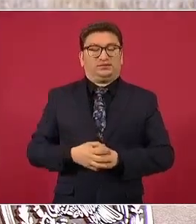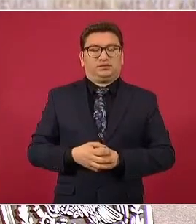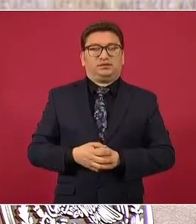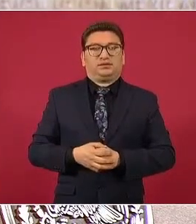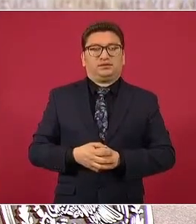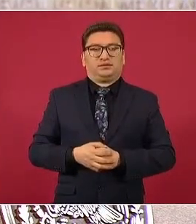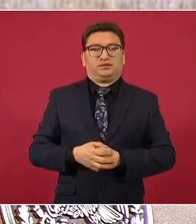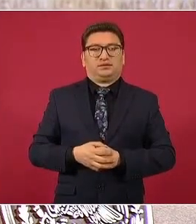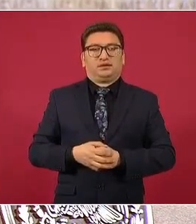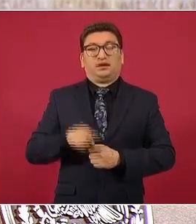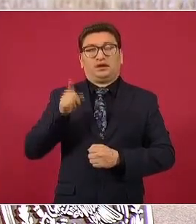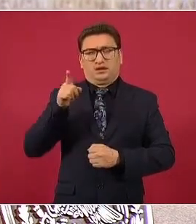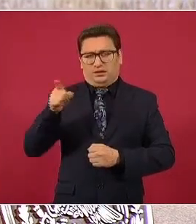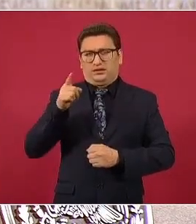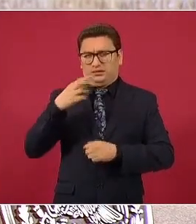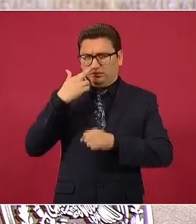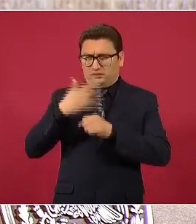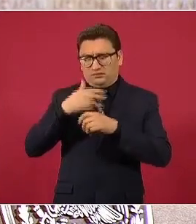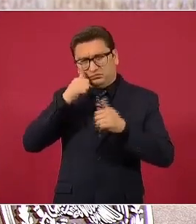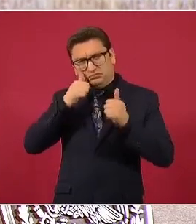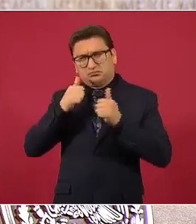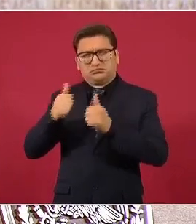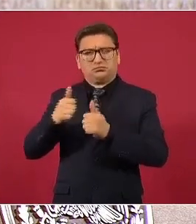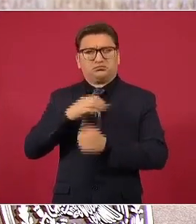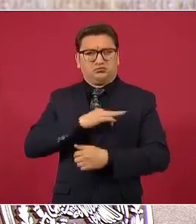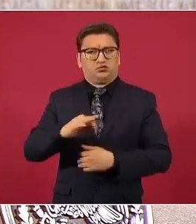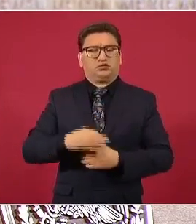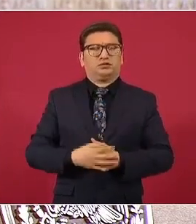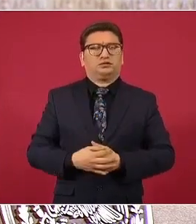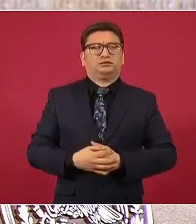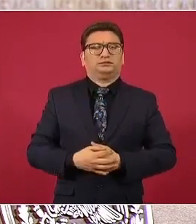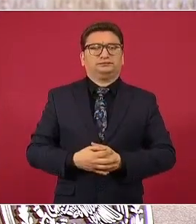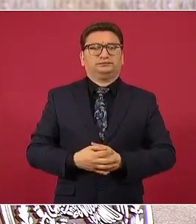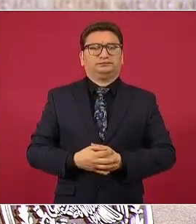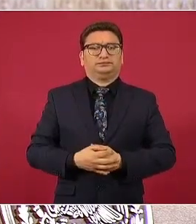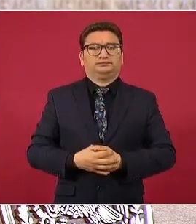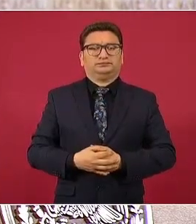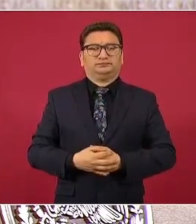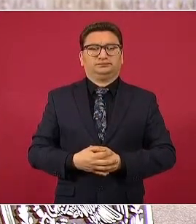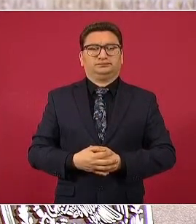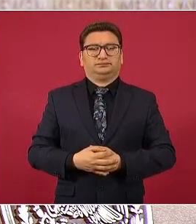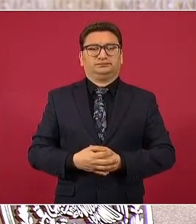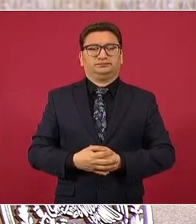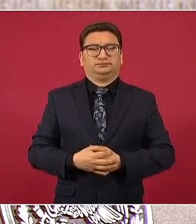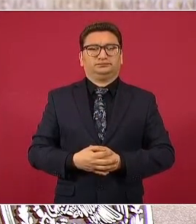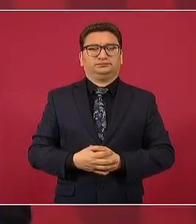va a atenderlos y tenemos que